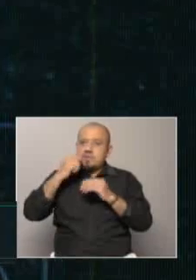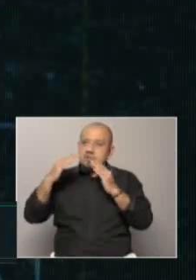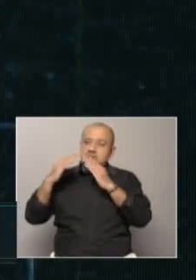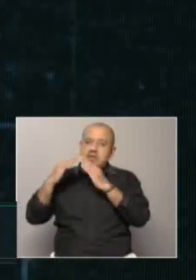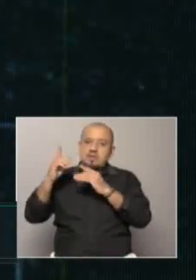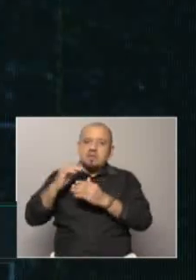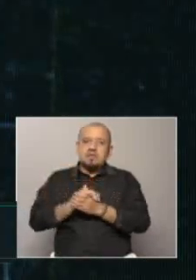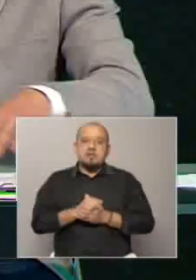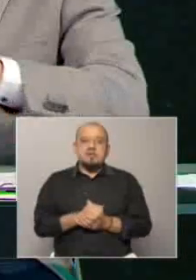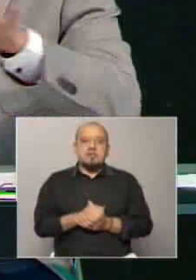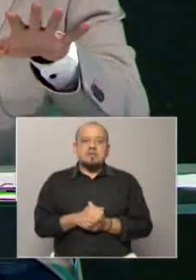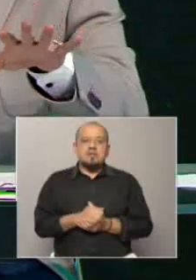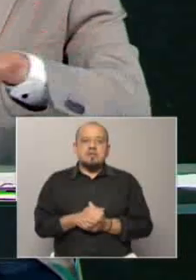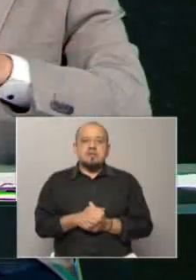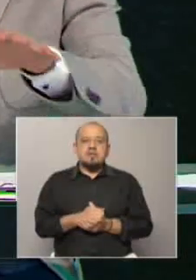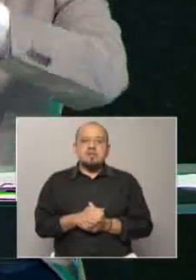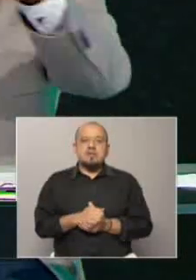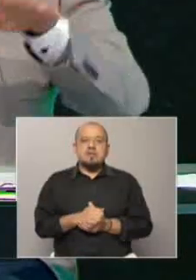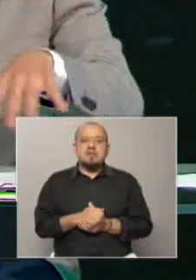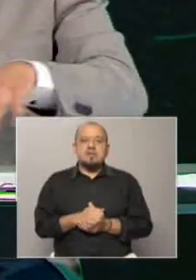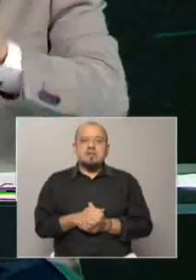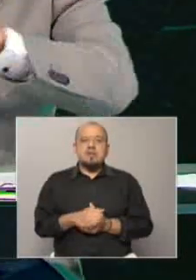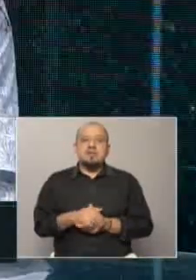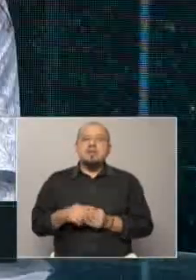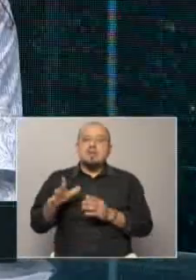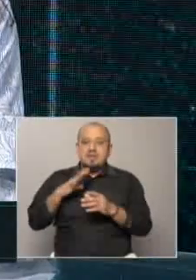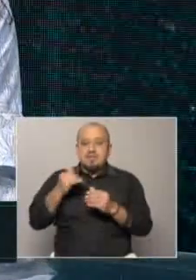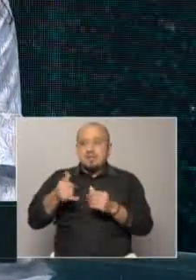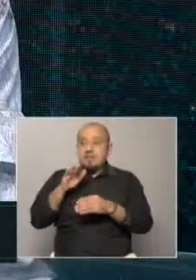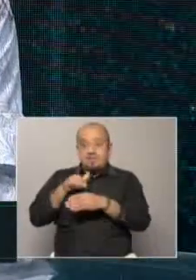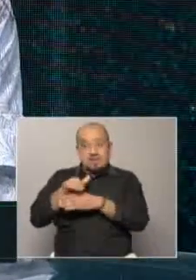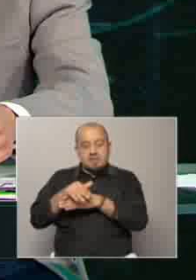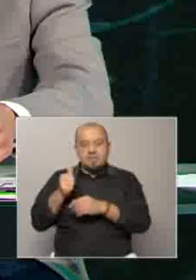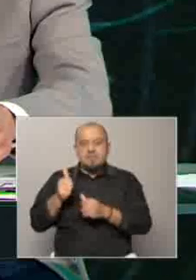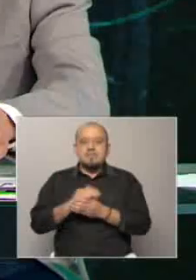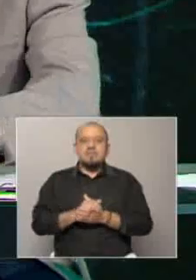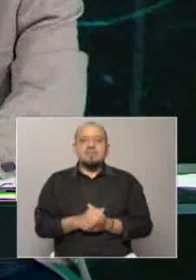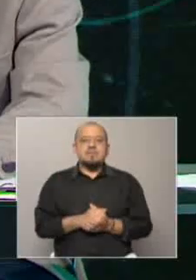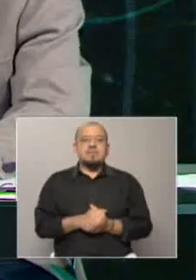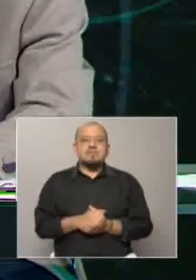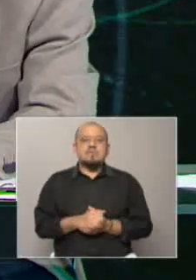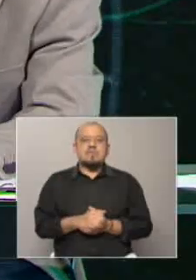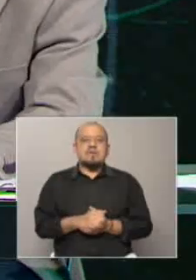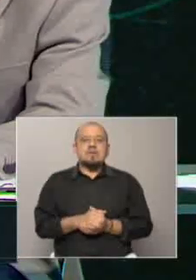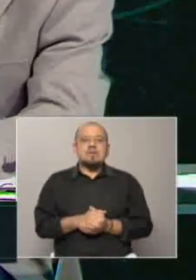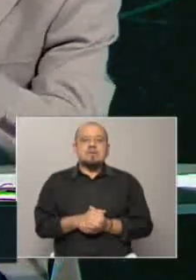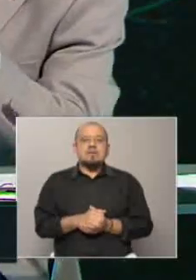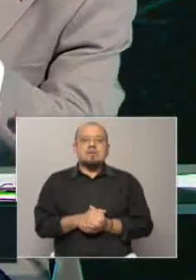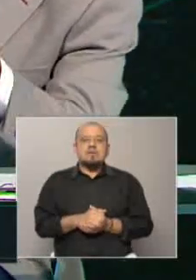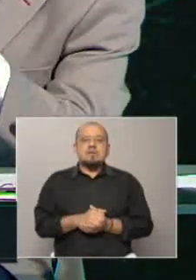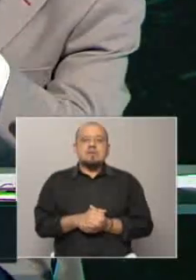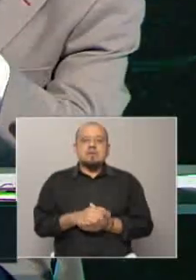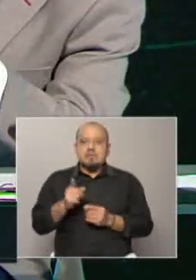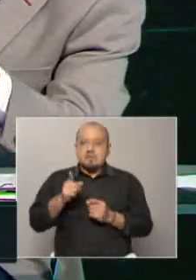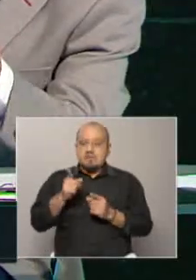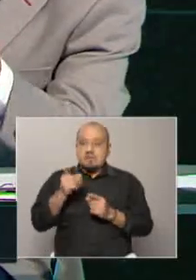linda. La zona del spa, tiene muchas zonas muy lindas, te felicito, la verdad. Vamos a charlar un poco, Noelia, porque el